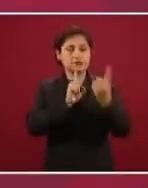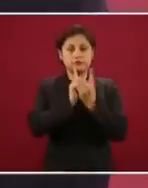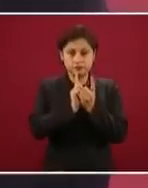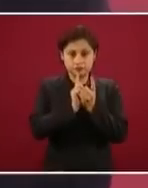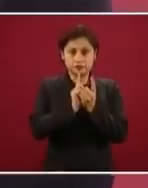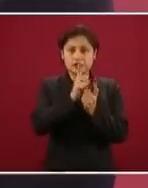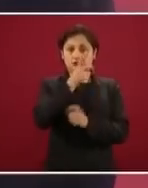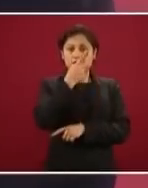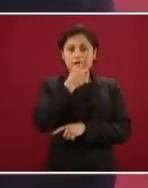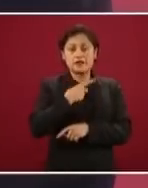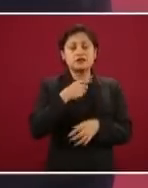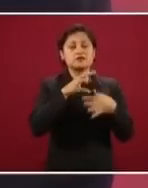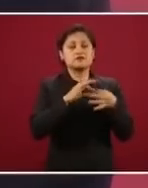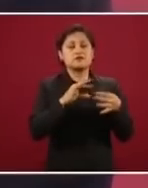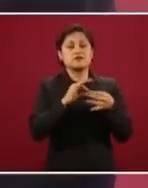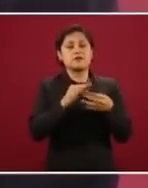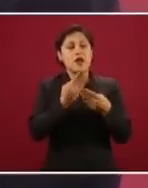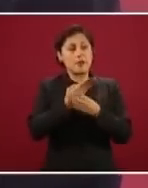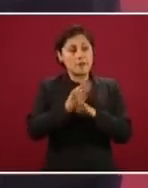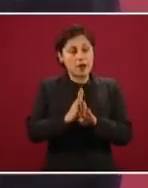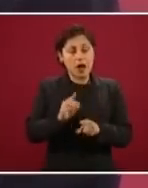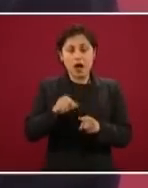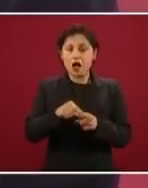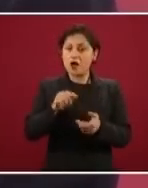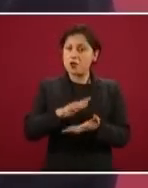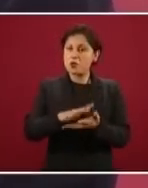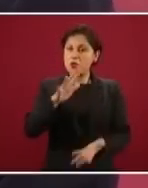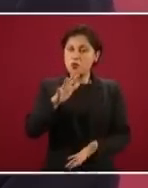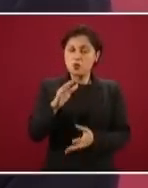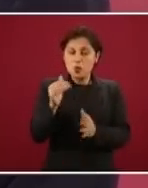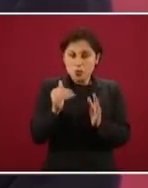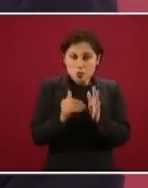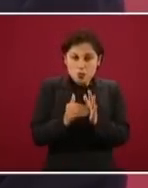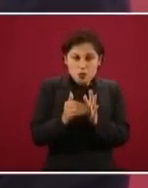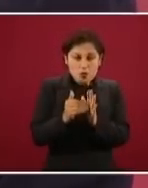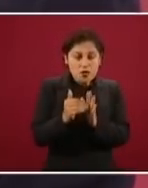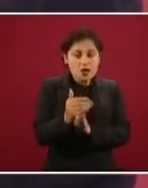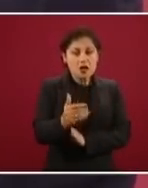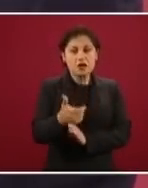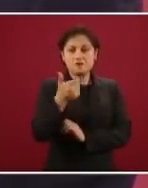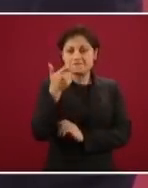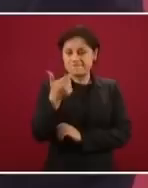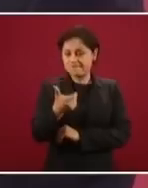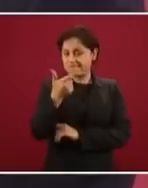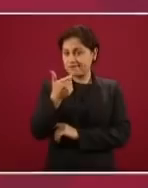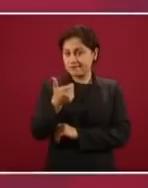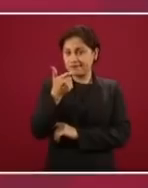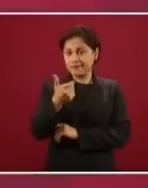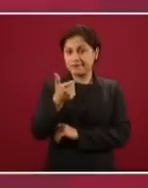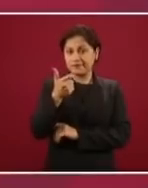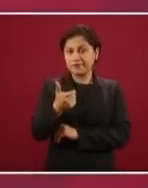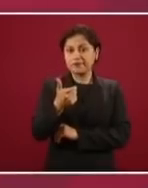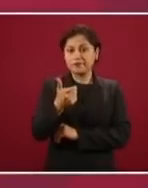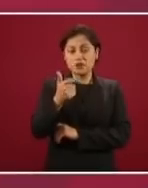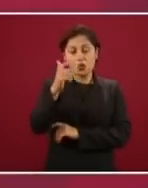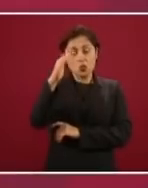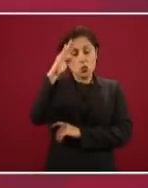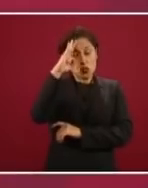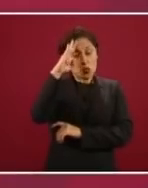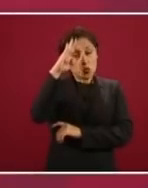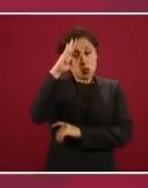son cientos incluso miles de millones y que pueden ser